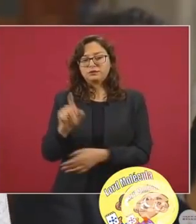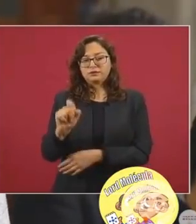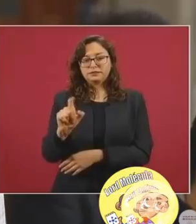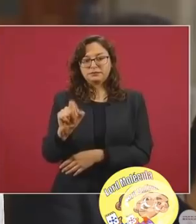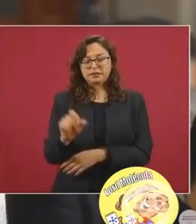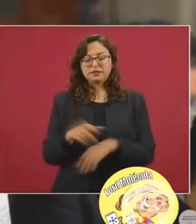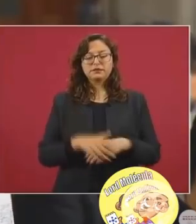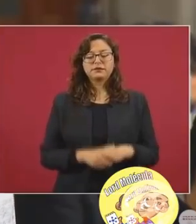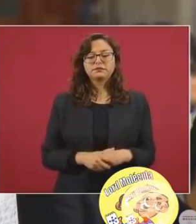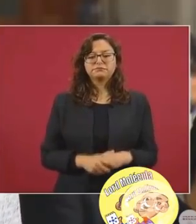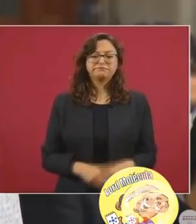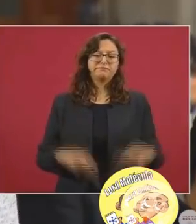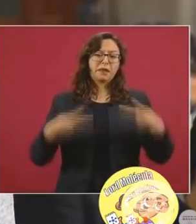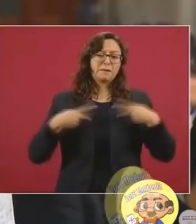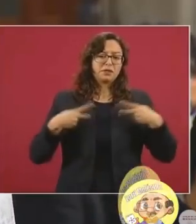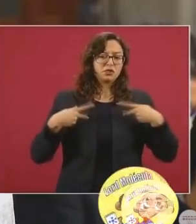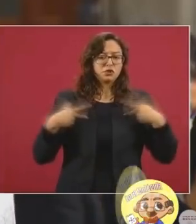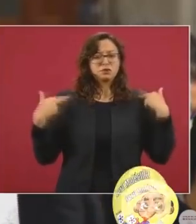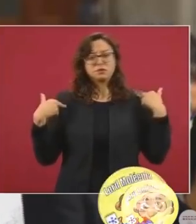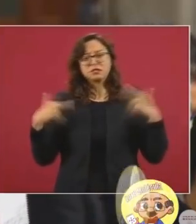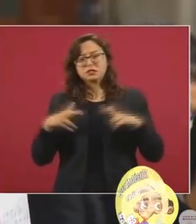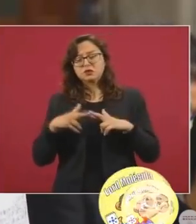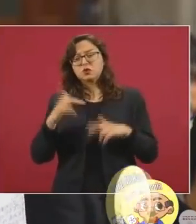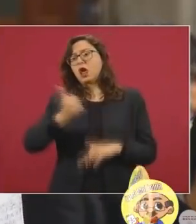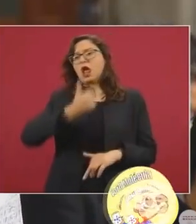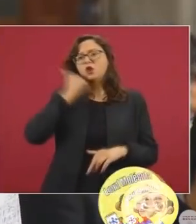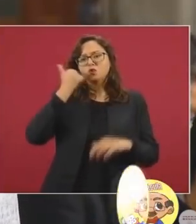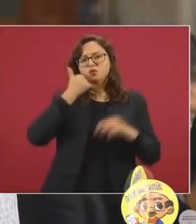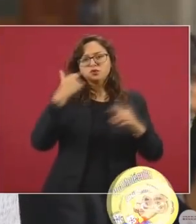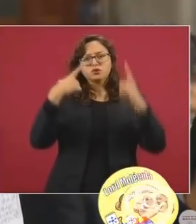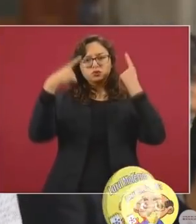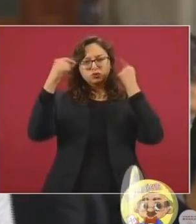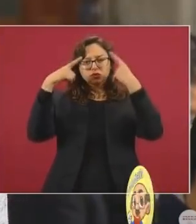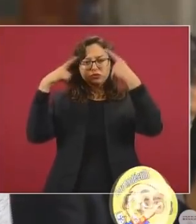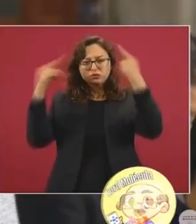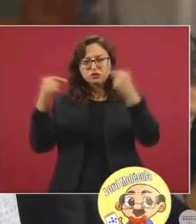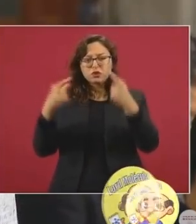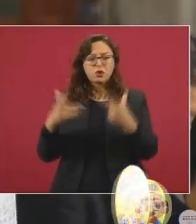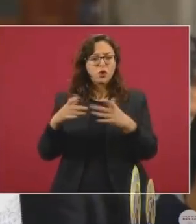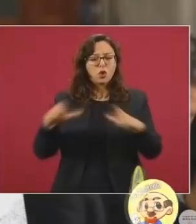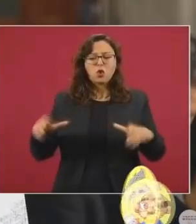ve evidentemente que hay una campaña de